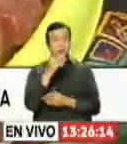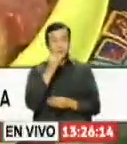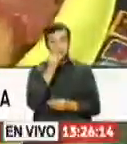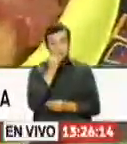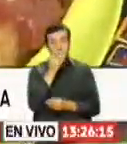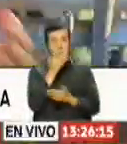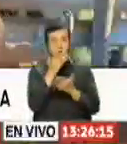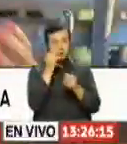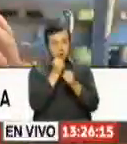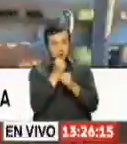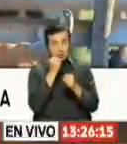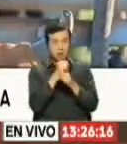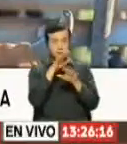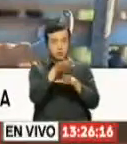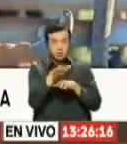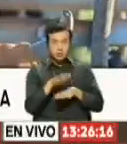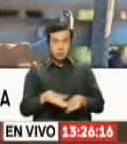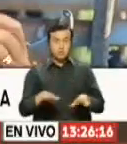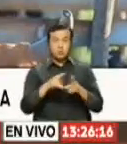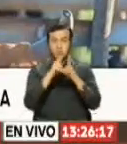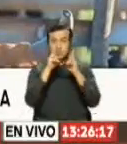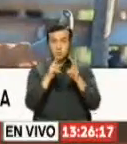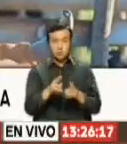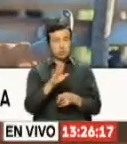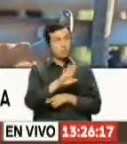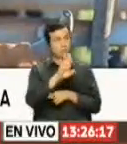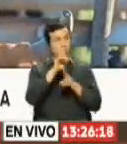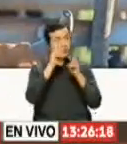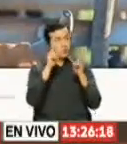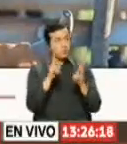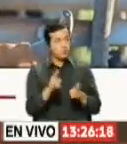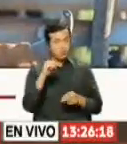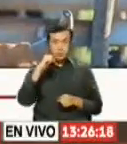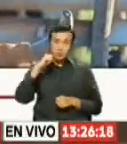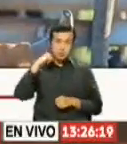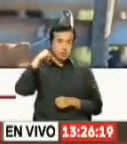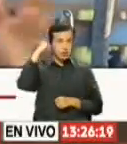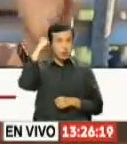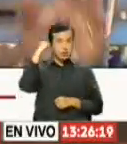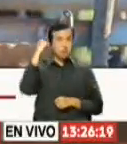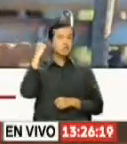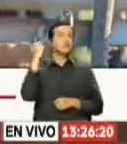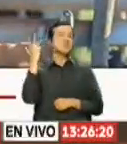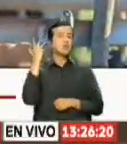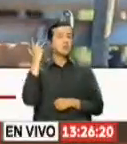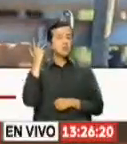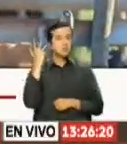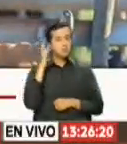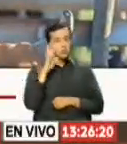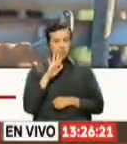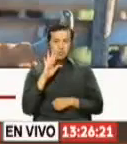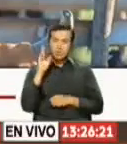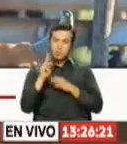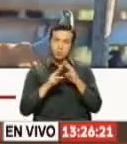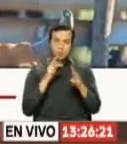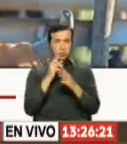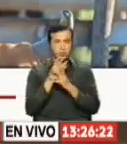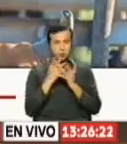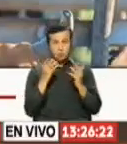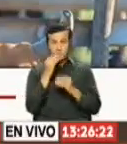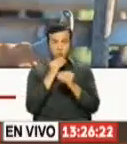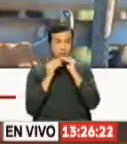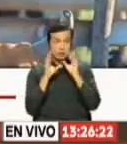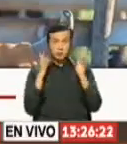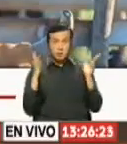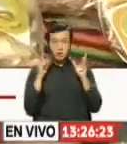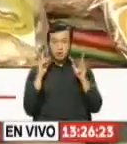por la sociedad. Aquel ser que empodera la defensa de la subsistencia de la humanidad. Sin alimentos